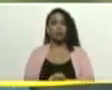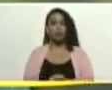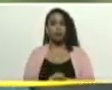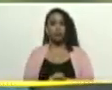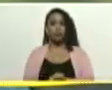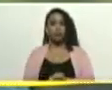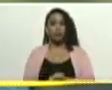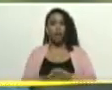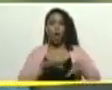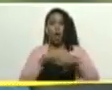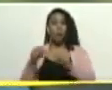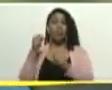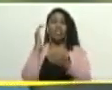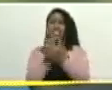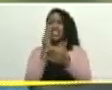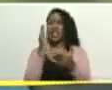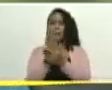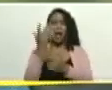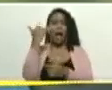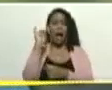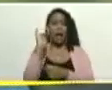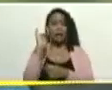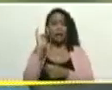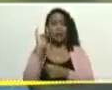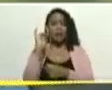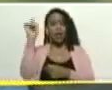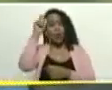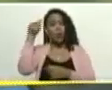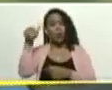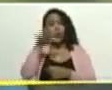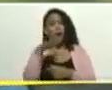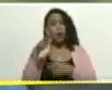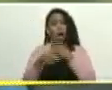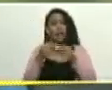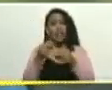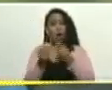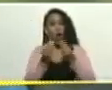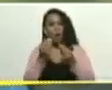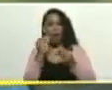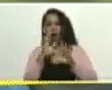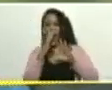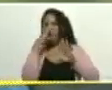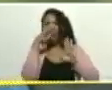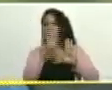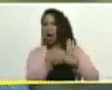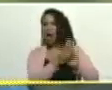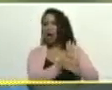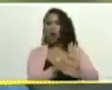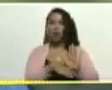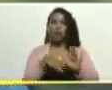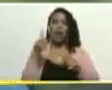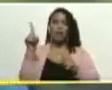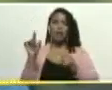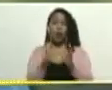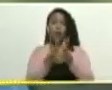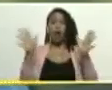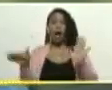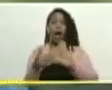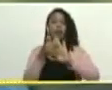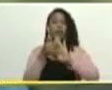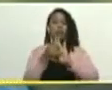los imperios Siempre han subestimado a los pueblos Jesucristo nuestro señor Jesucristo fue un gran antiimperialista